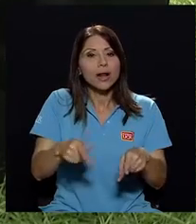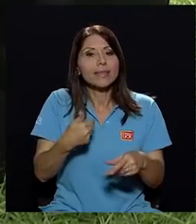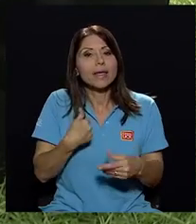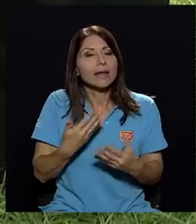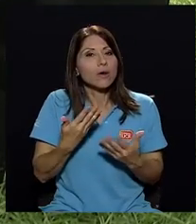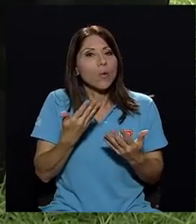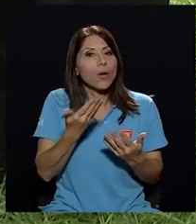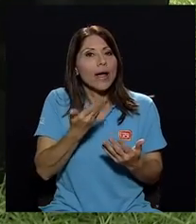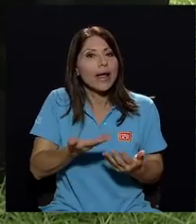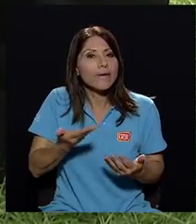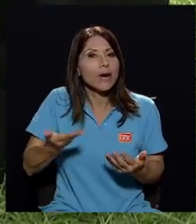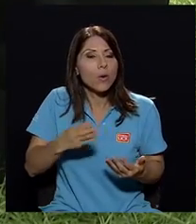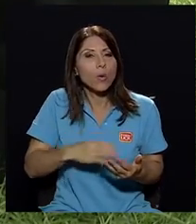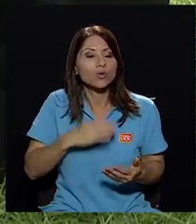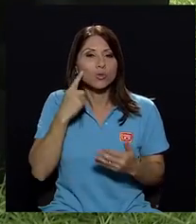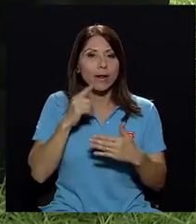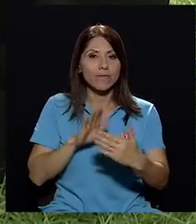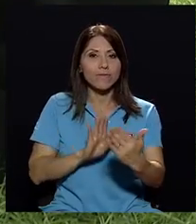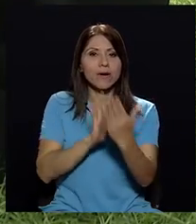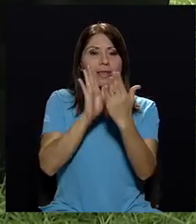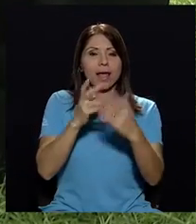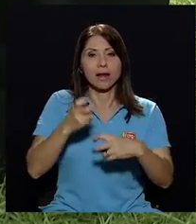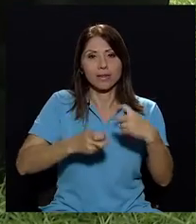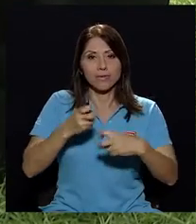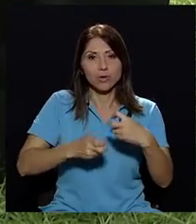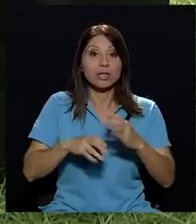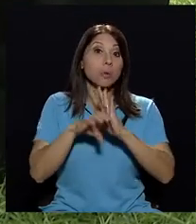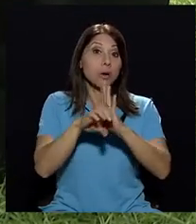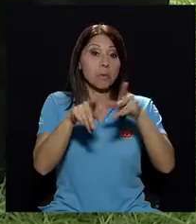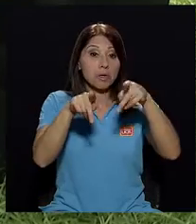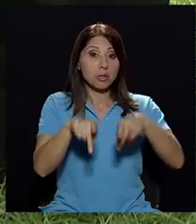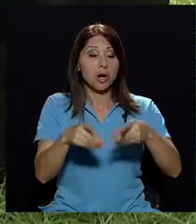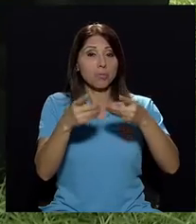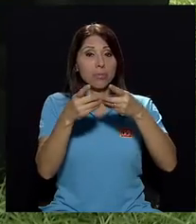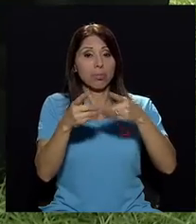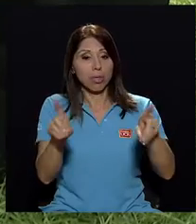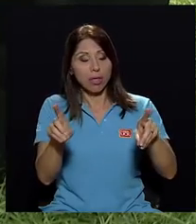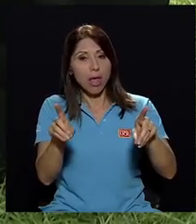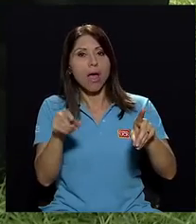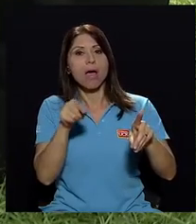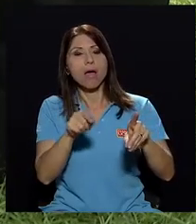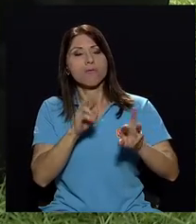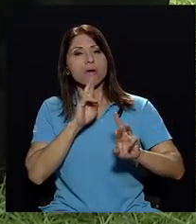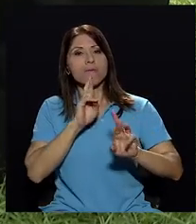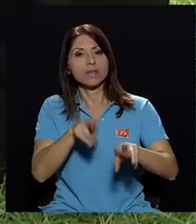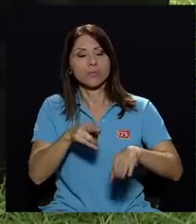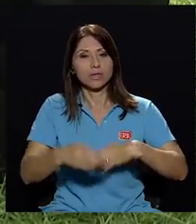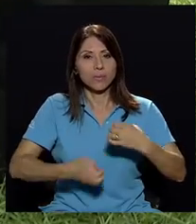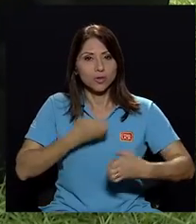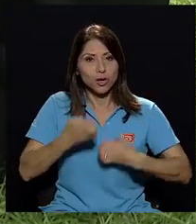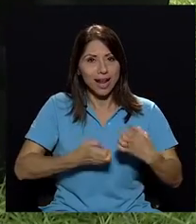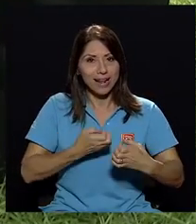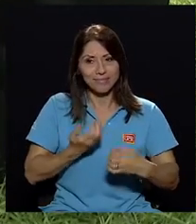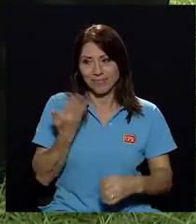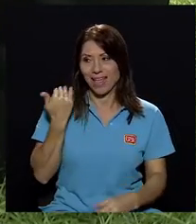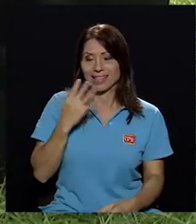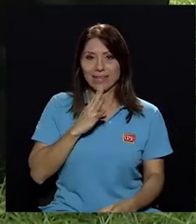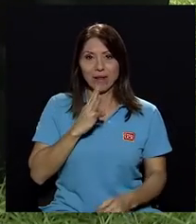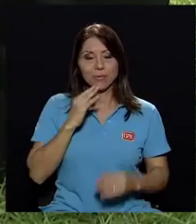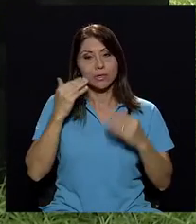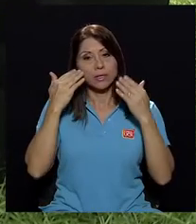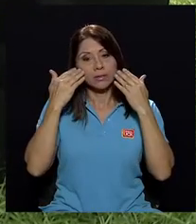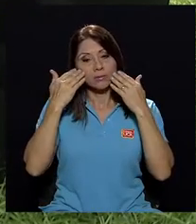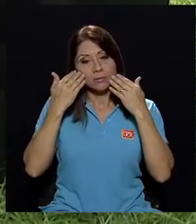¿verdad? Eventualmente un divorcio, una persona pues sí, le va a generar una respuesta emocional, hablábamos de la tristeza